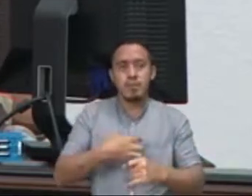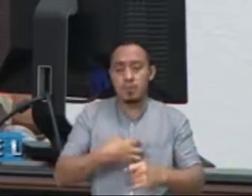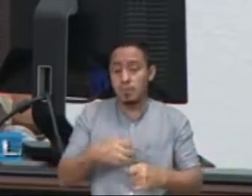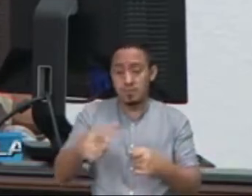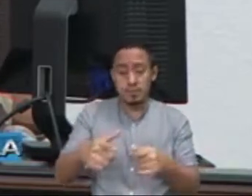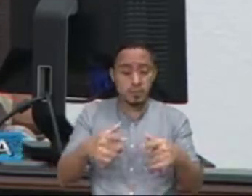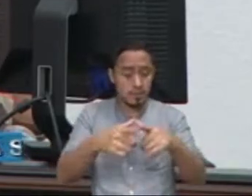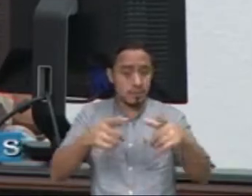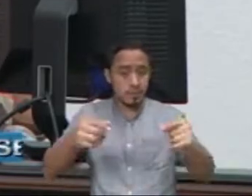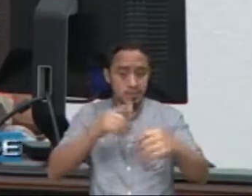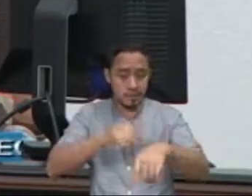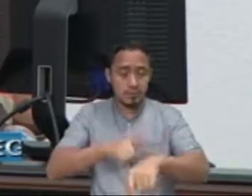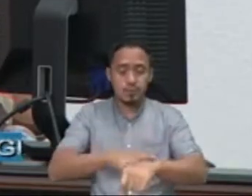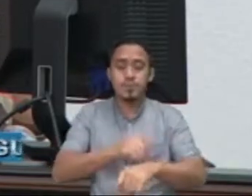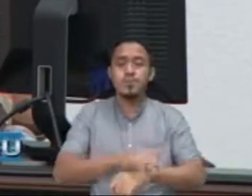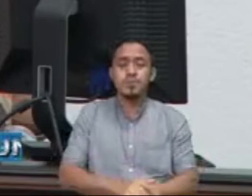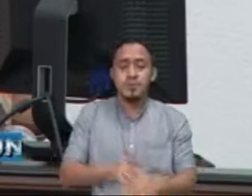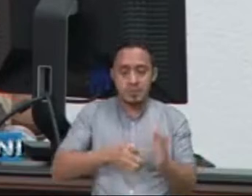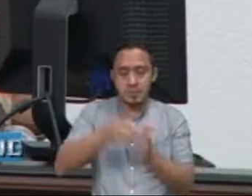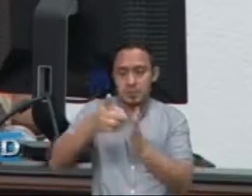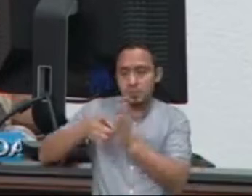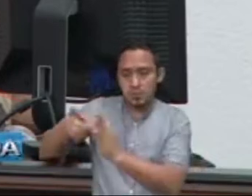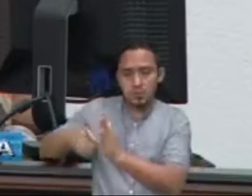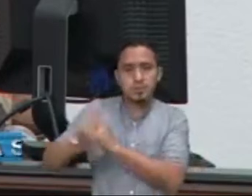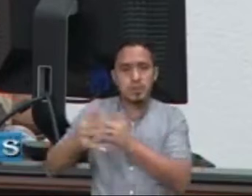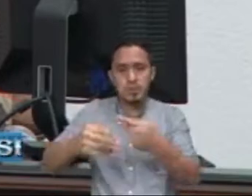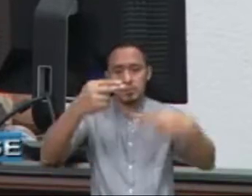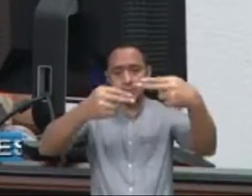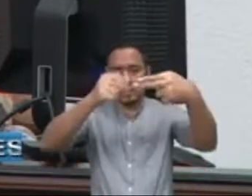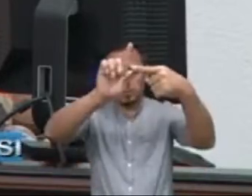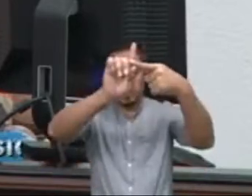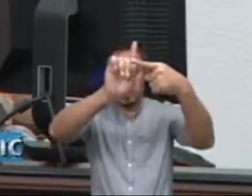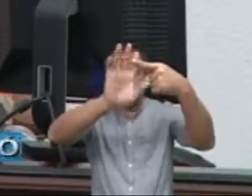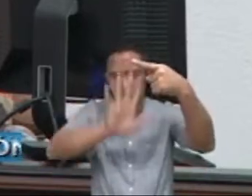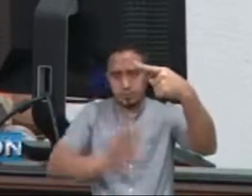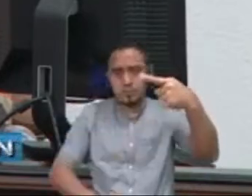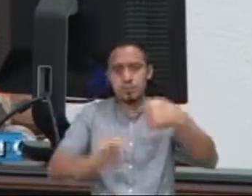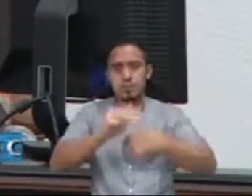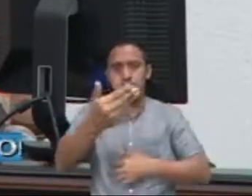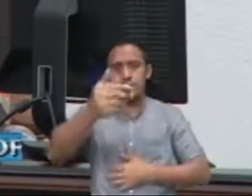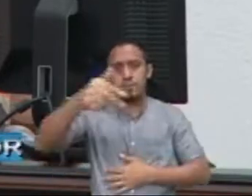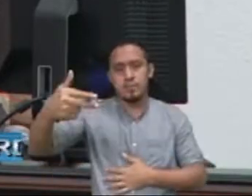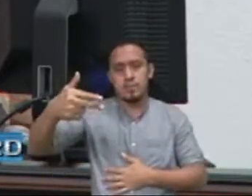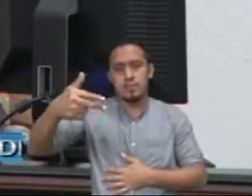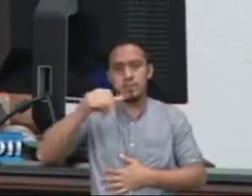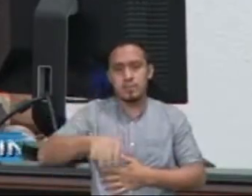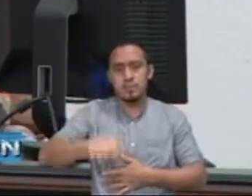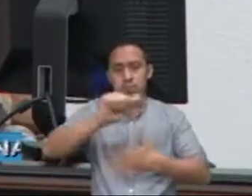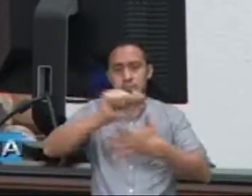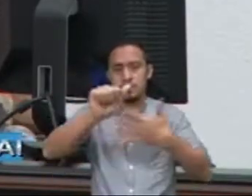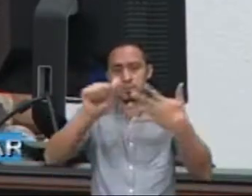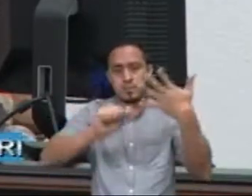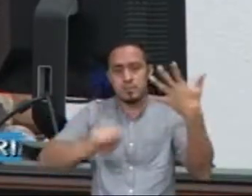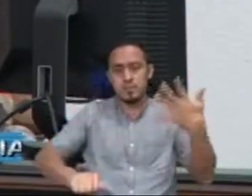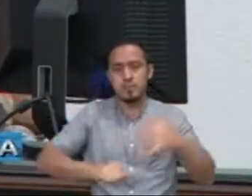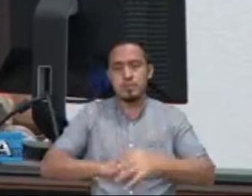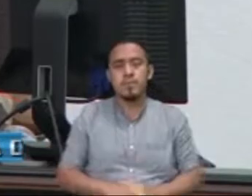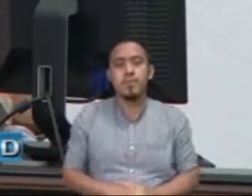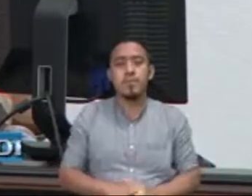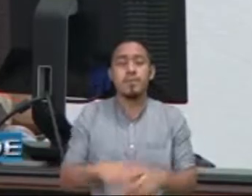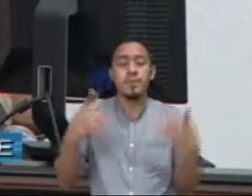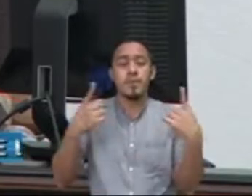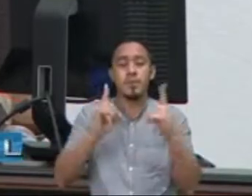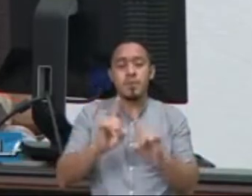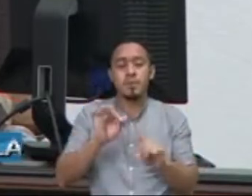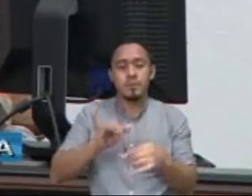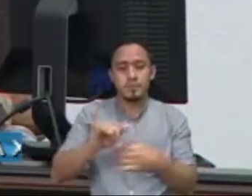domicilio especificado, para cada una de ellas en los numerales 1 al 98 de este artículo. La Dirección